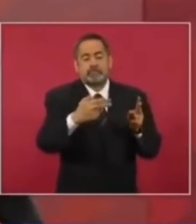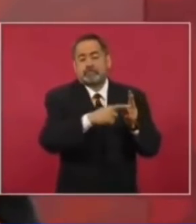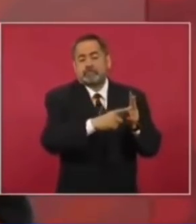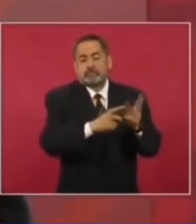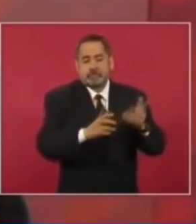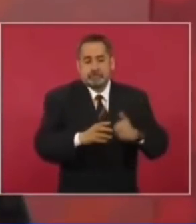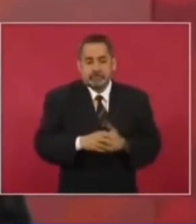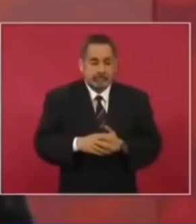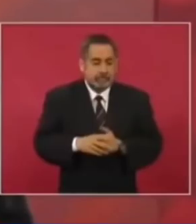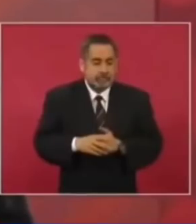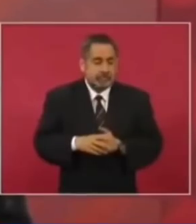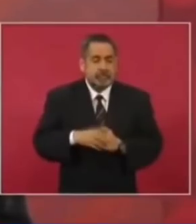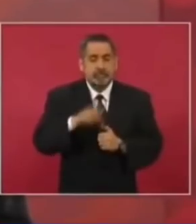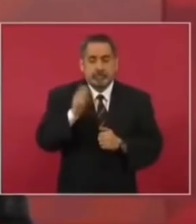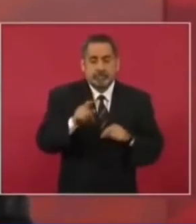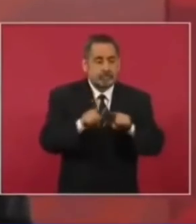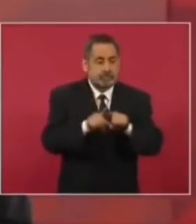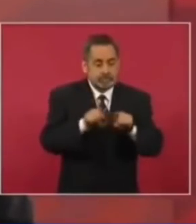Son de